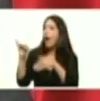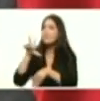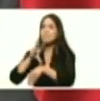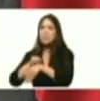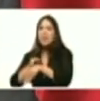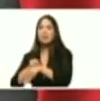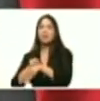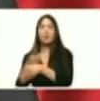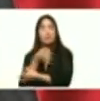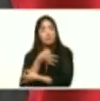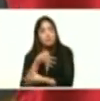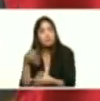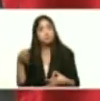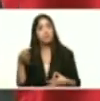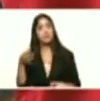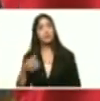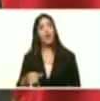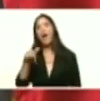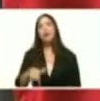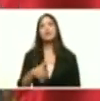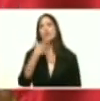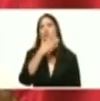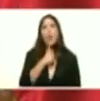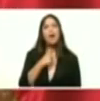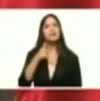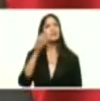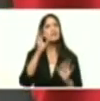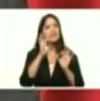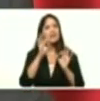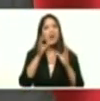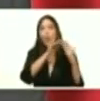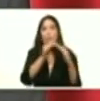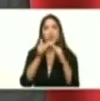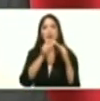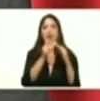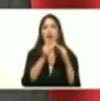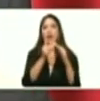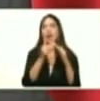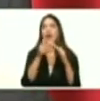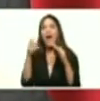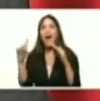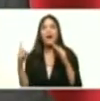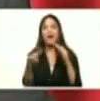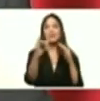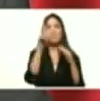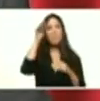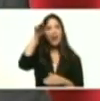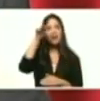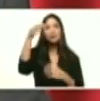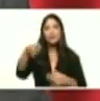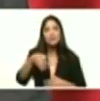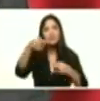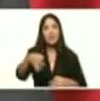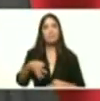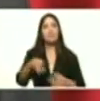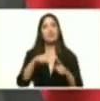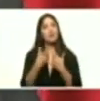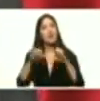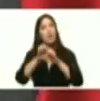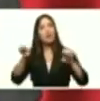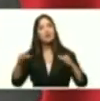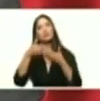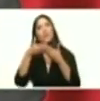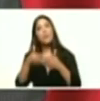eso es extraordinario, aquí no hay un caserío, de este país, donde no deje de haber un maestro, de manera que la educación pública,